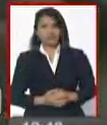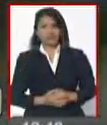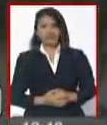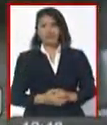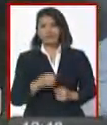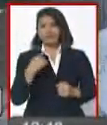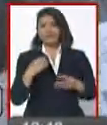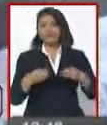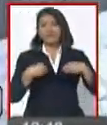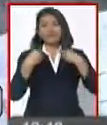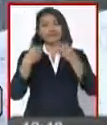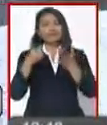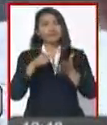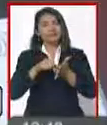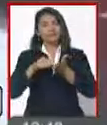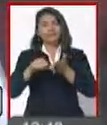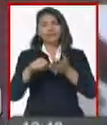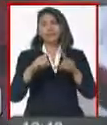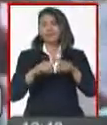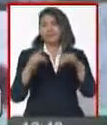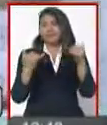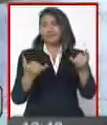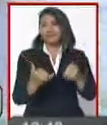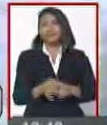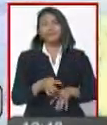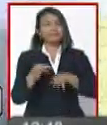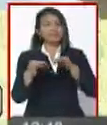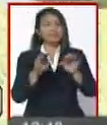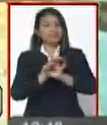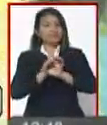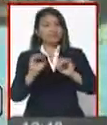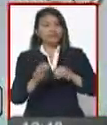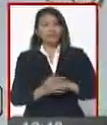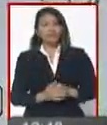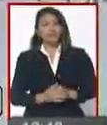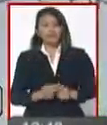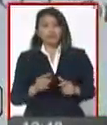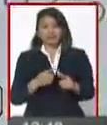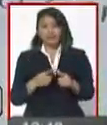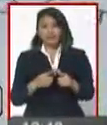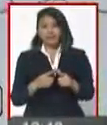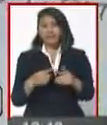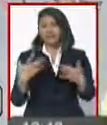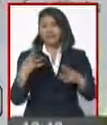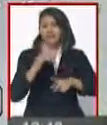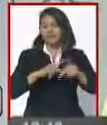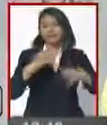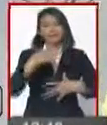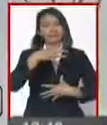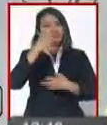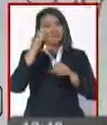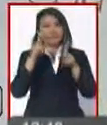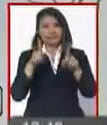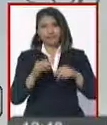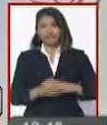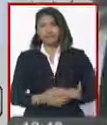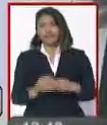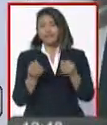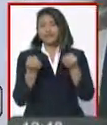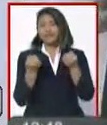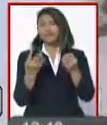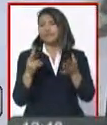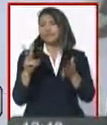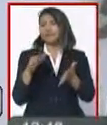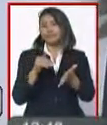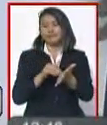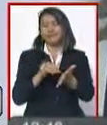iban a emitir el cheque. Y ahora no hay nada, nosotros es por eso que ya el pueblo se ha molestado. ¿Cuánto es la deuda de la